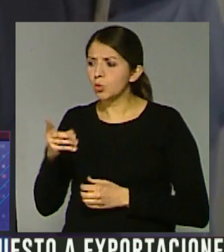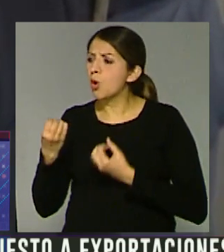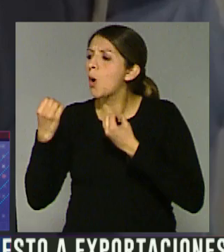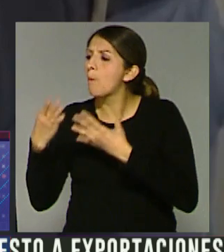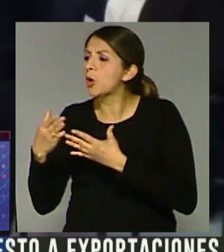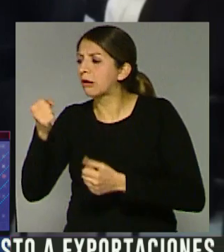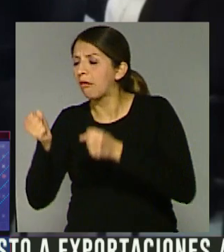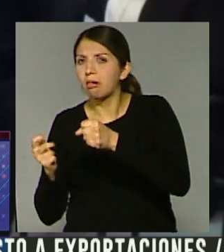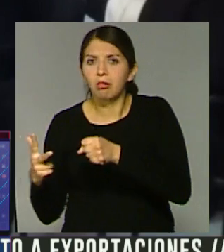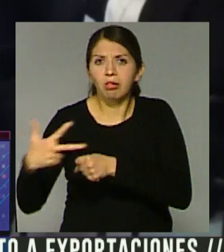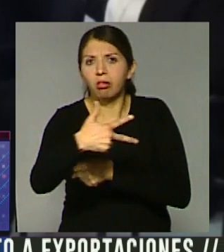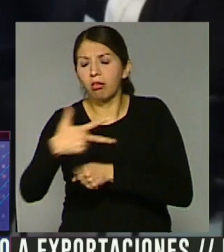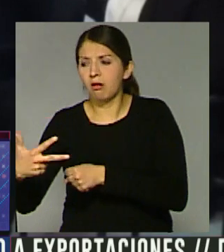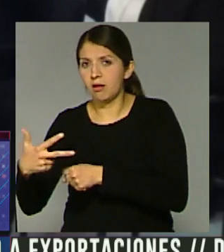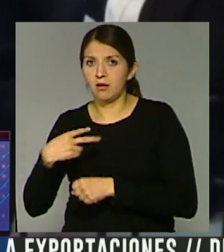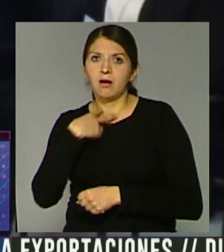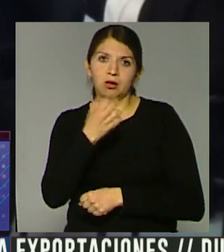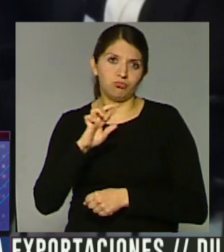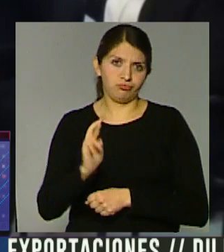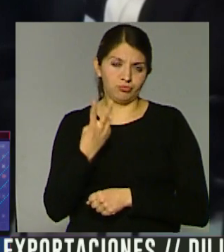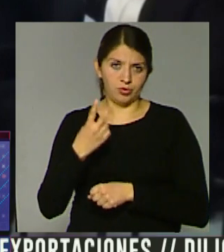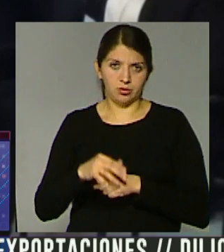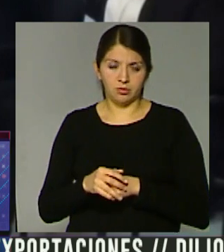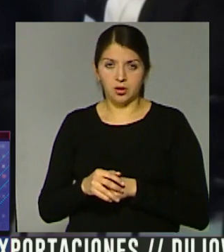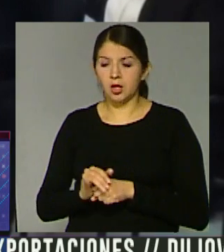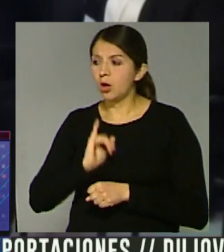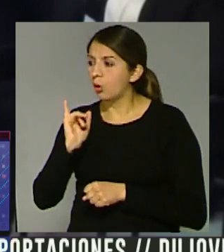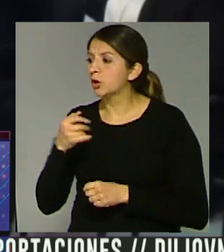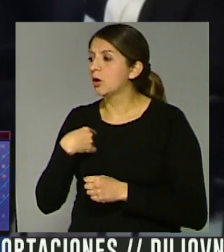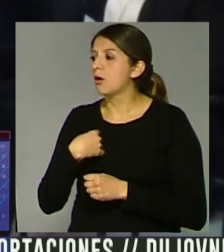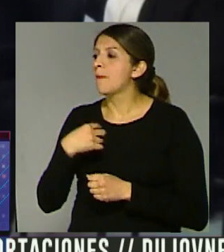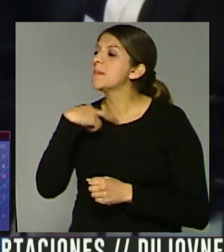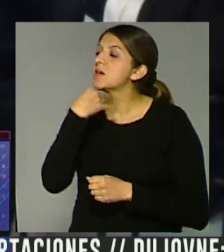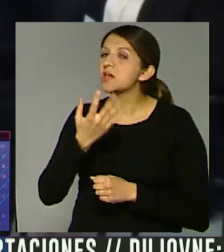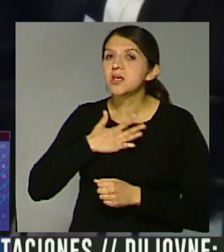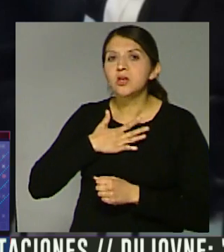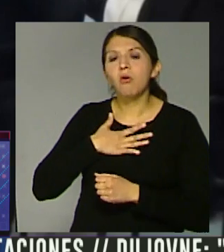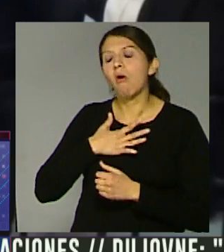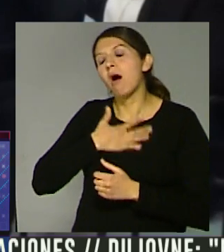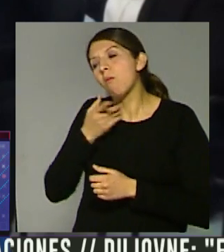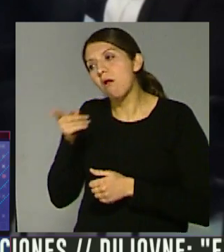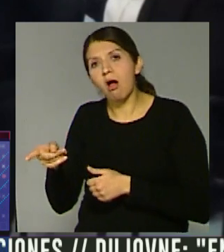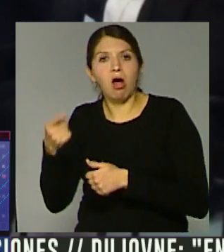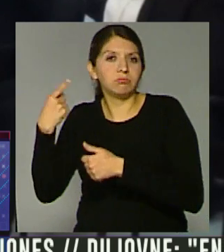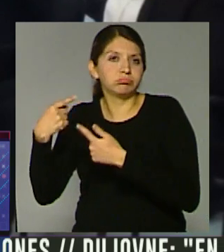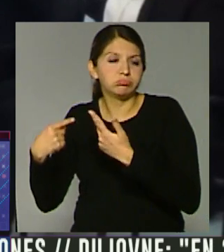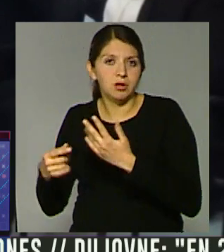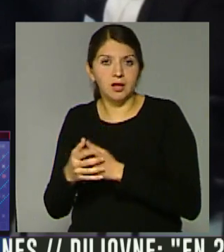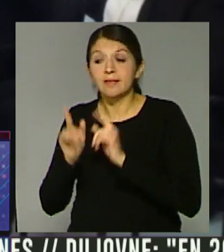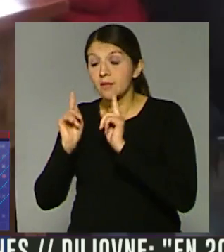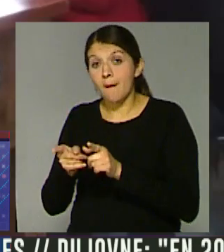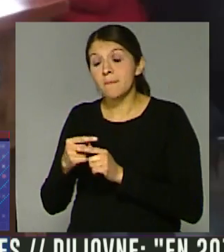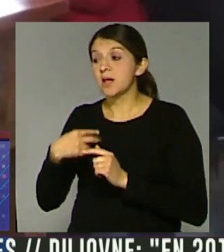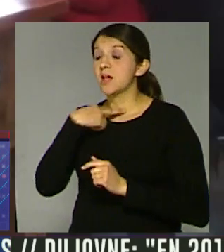cometido, digamos, el hecho. Le recordó los sentimientos que Genaro tenía para con ella, le recordó los proyectos que